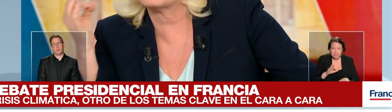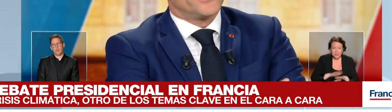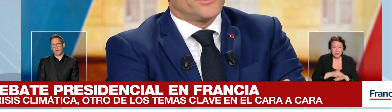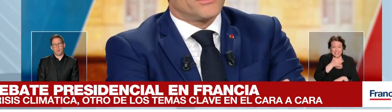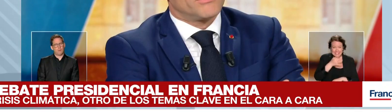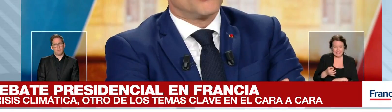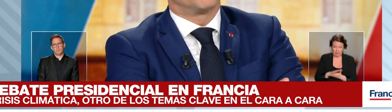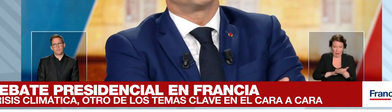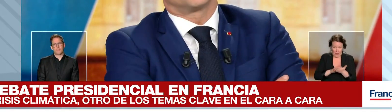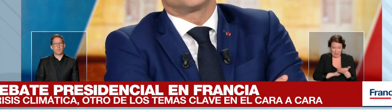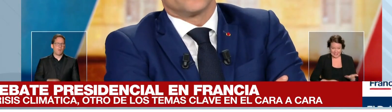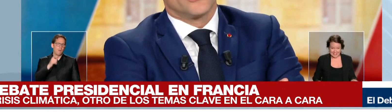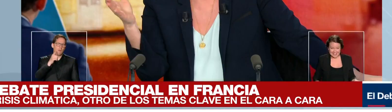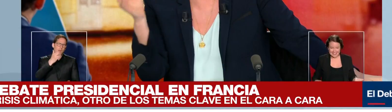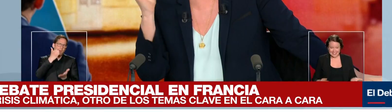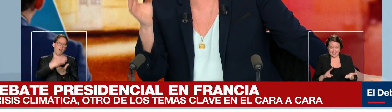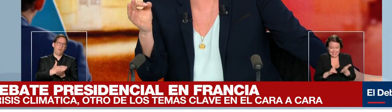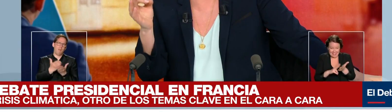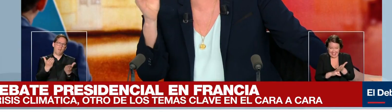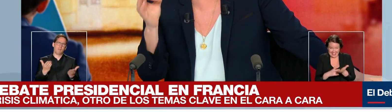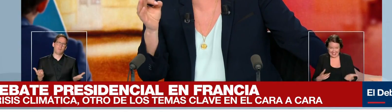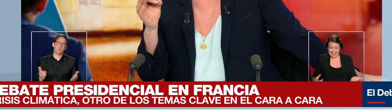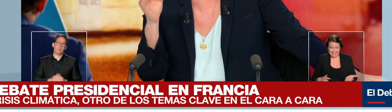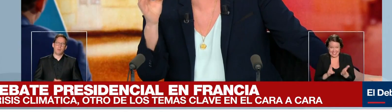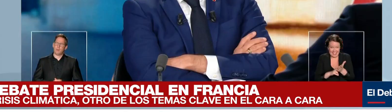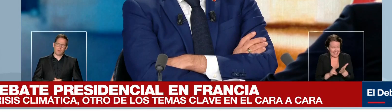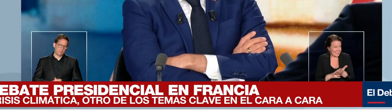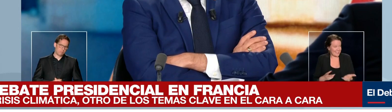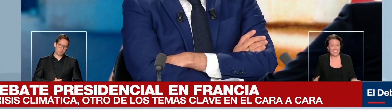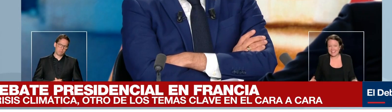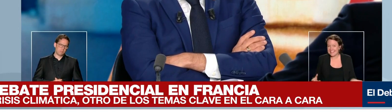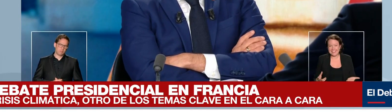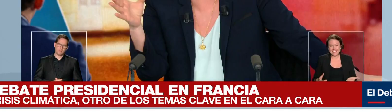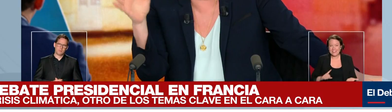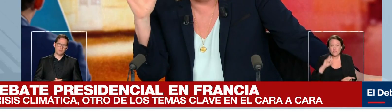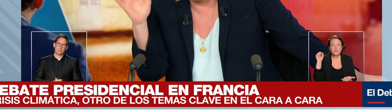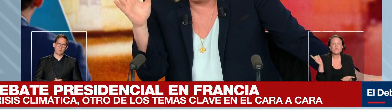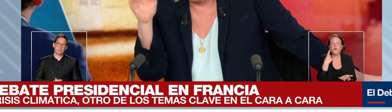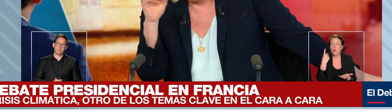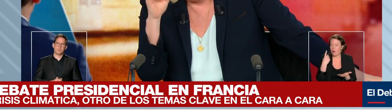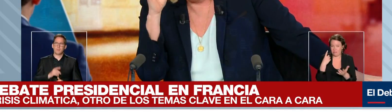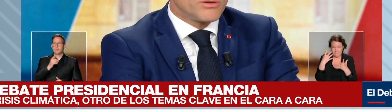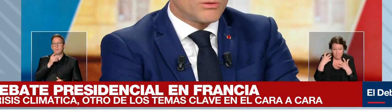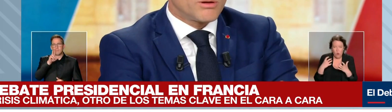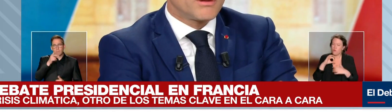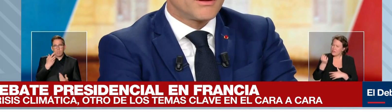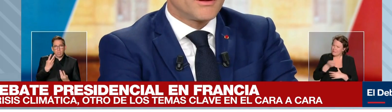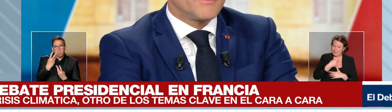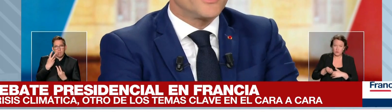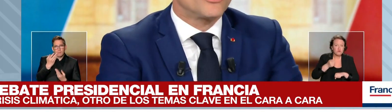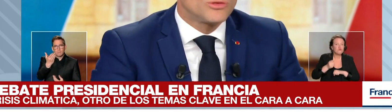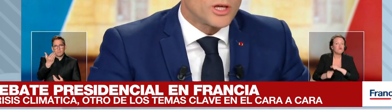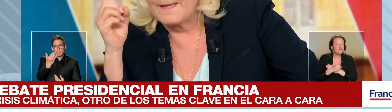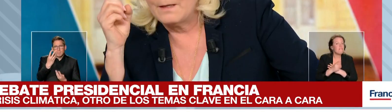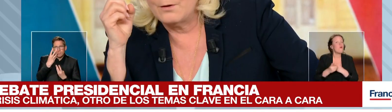Quiero decirle a quienes nos escuchan, sí, esa es la realidad. No. Todos fueron adoptados, salvo el que queda